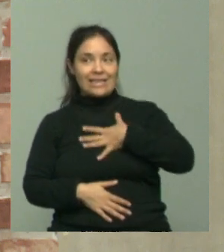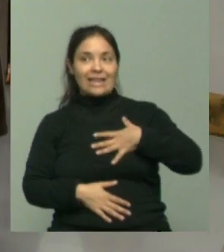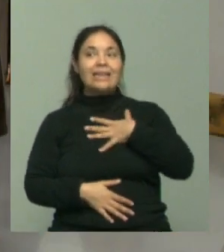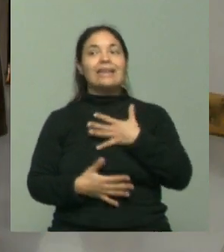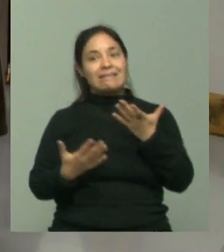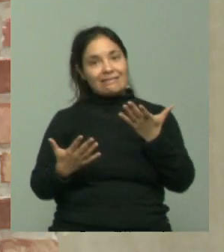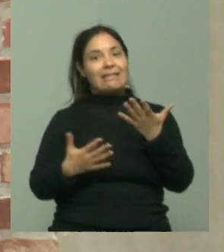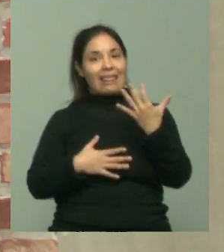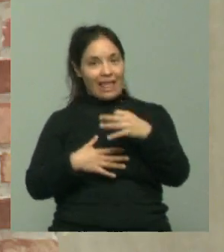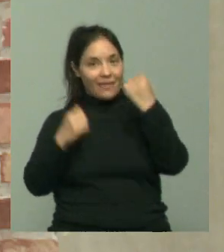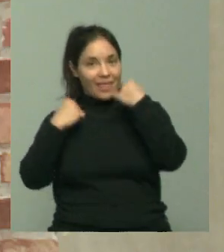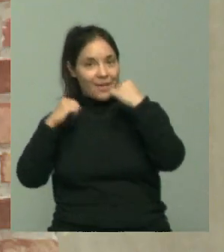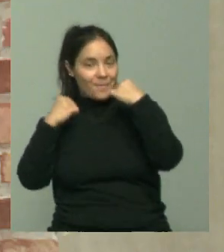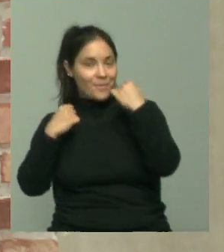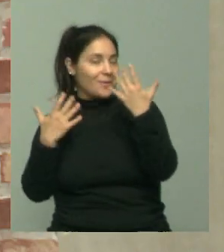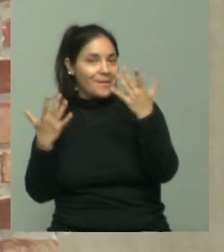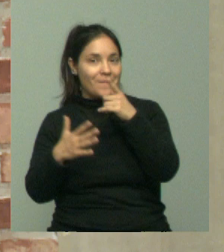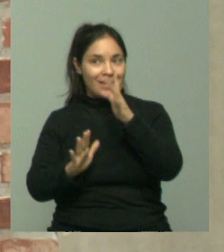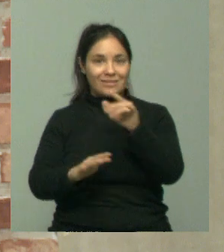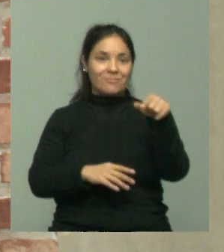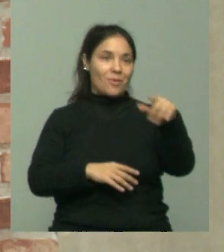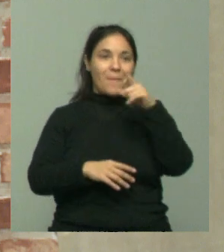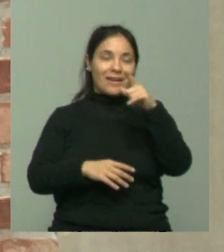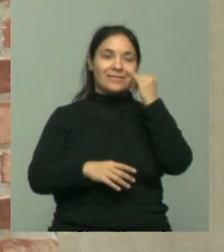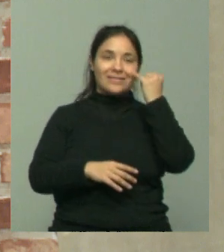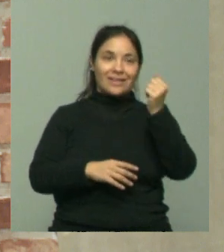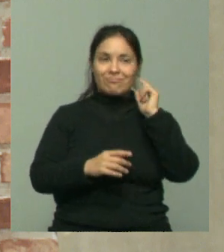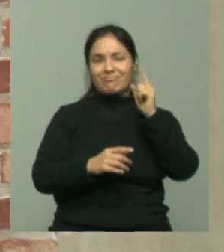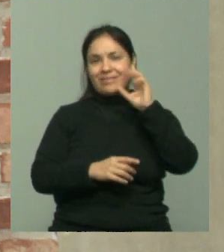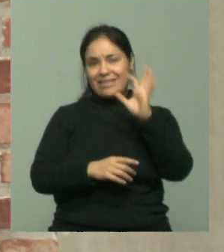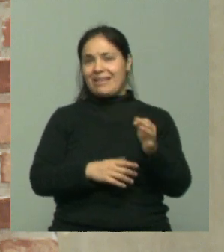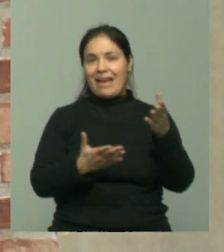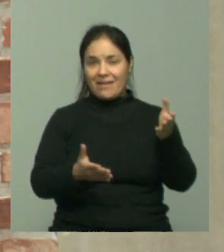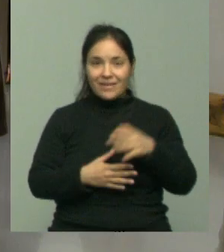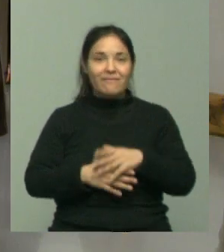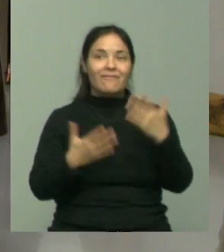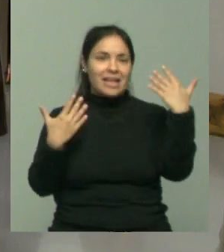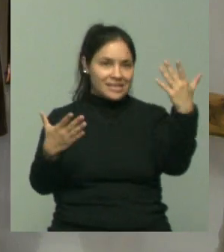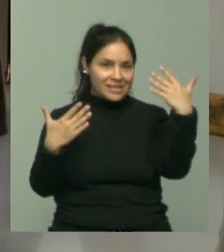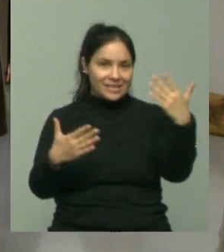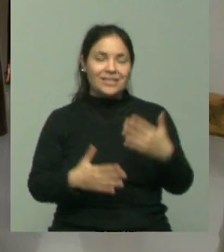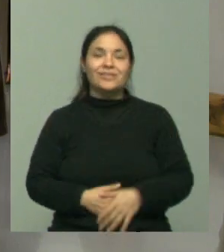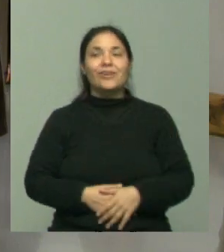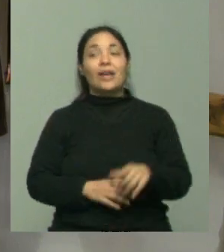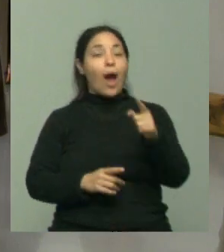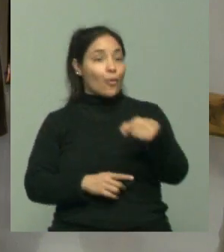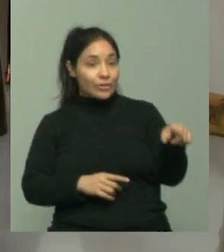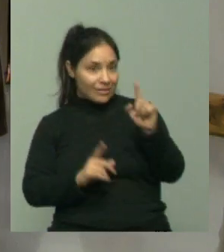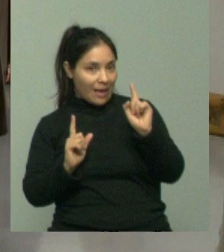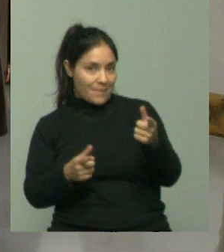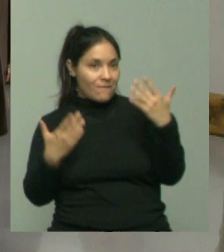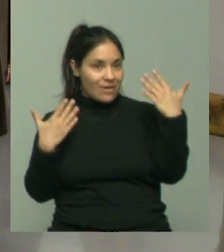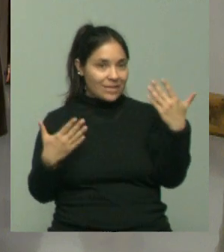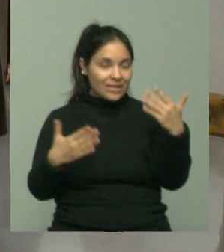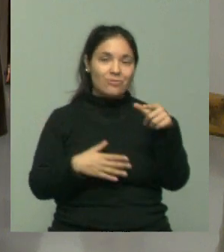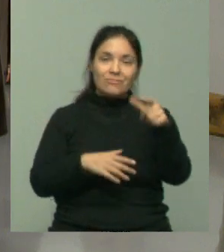tiene que arrimarse más al deporte. Bueno, vos evidentemente hace un montón que estás. Bueno, felicitaciones, Renzo. Muchas gracias. Felicitaciones también a ustedes, ¿no? Que